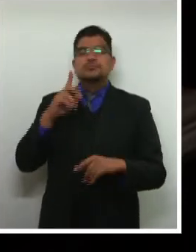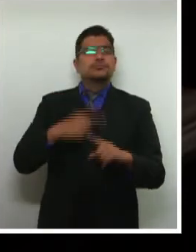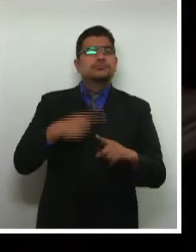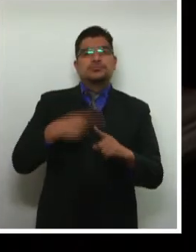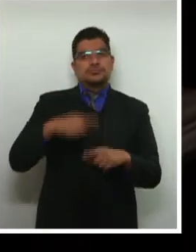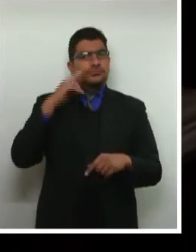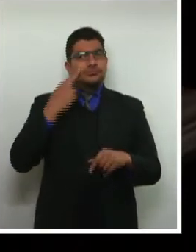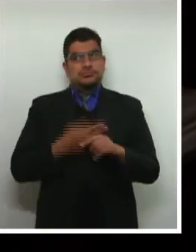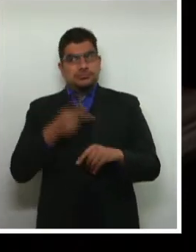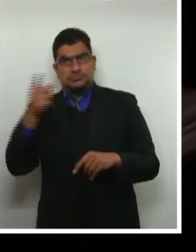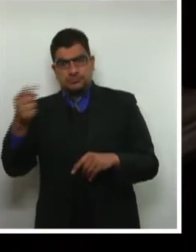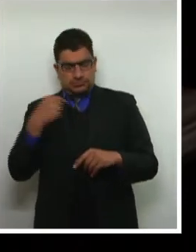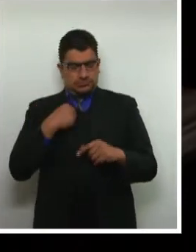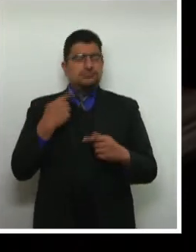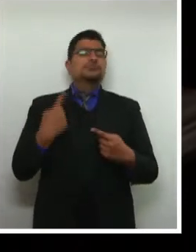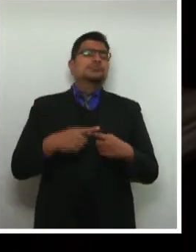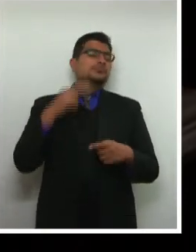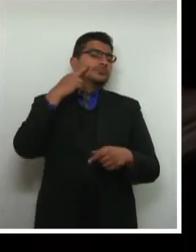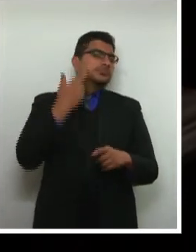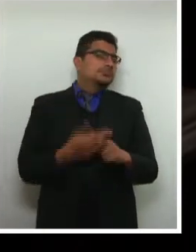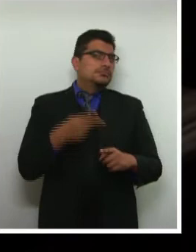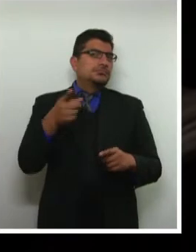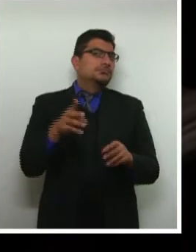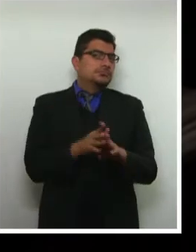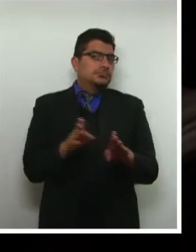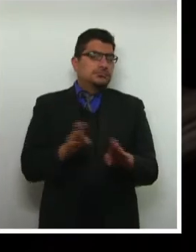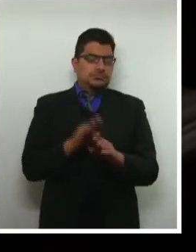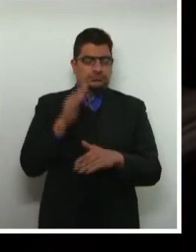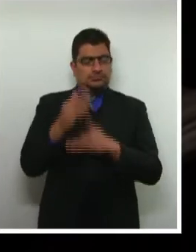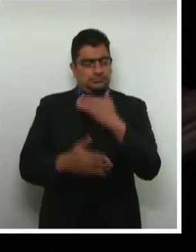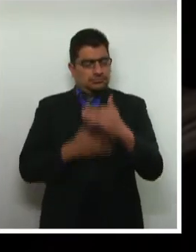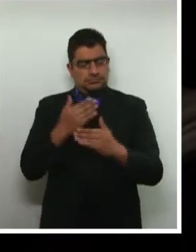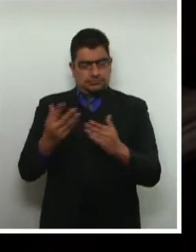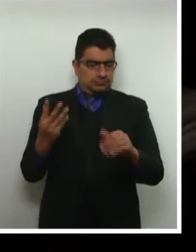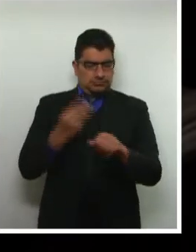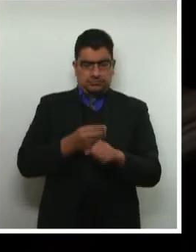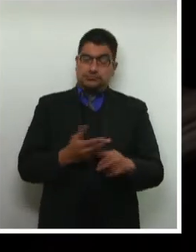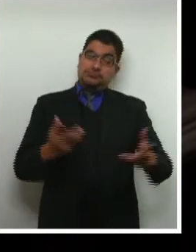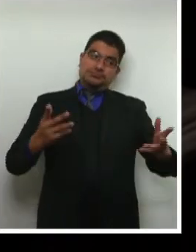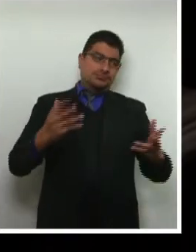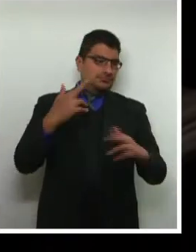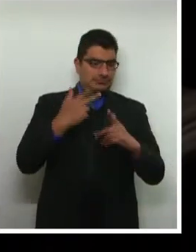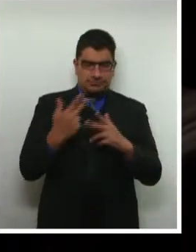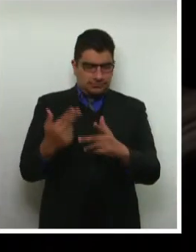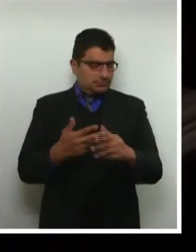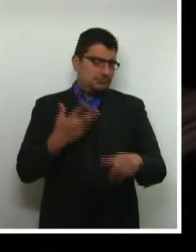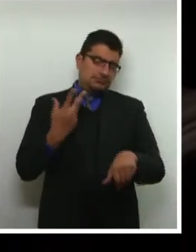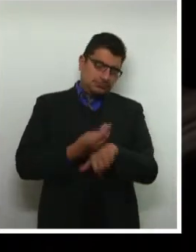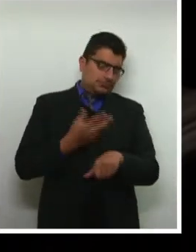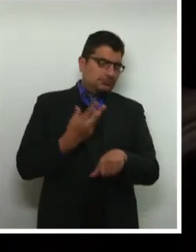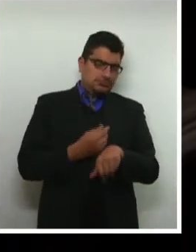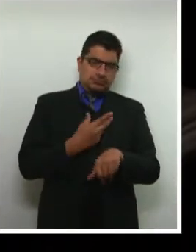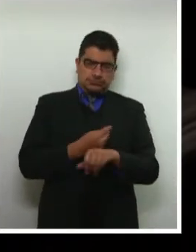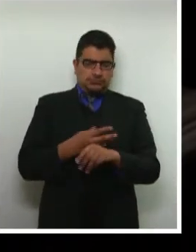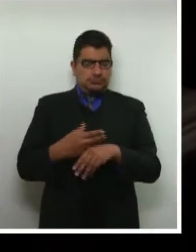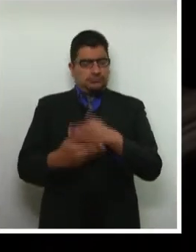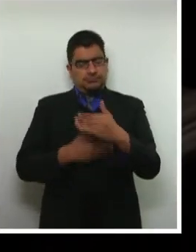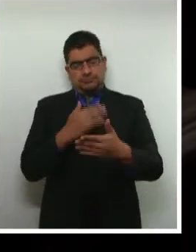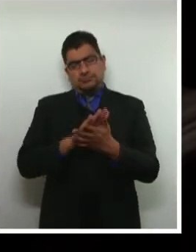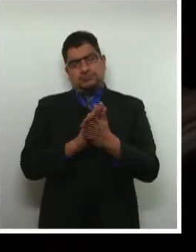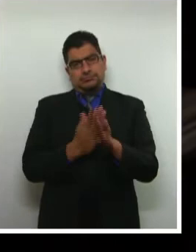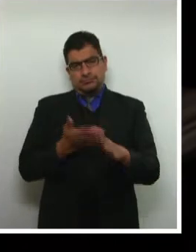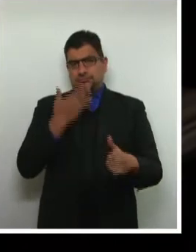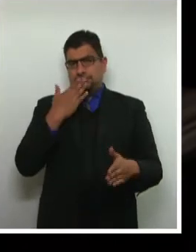era el responsable y bajo qué términos se volvía otra vez a construir a esa ente, a ese organismo que iba a ser responsable de